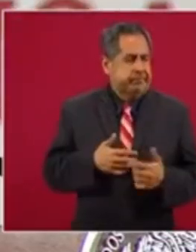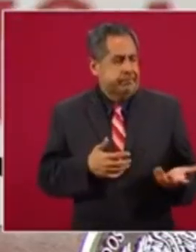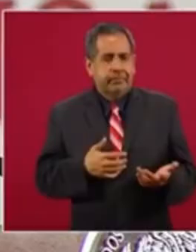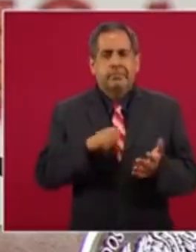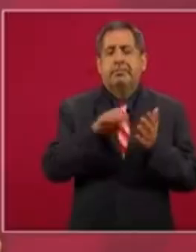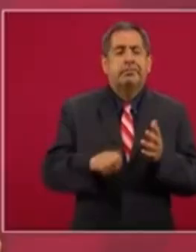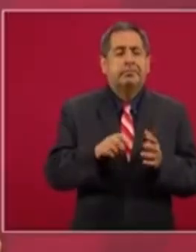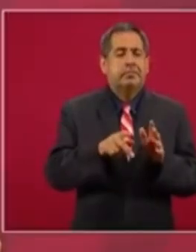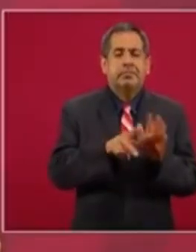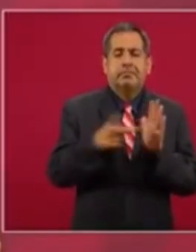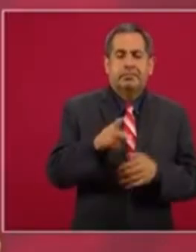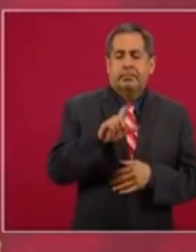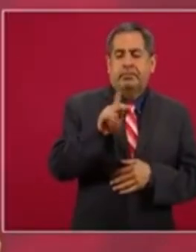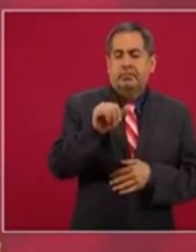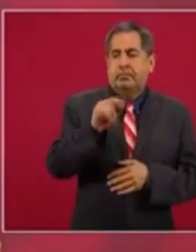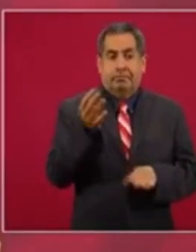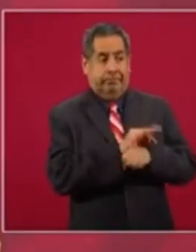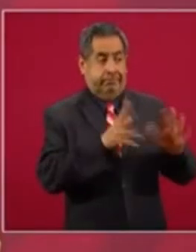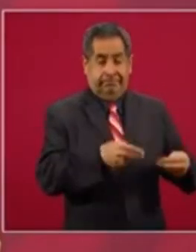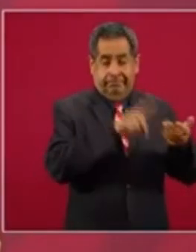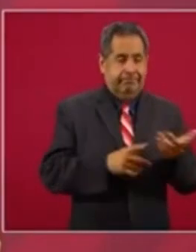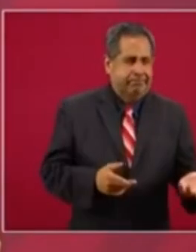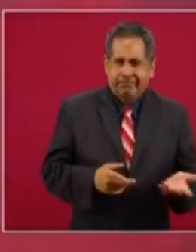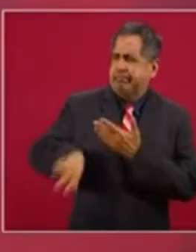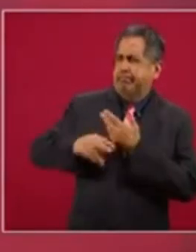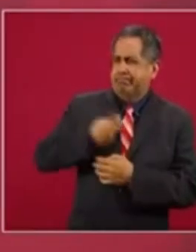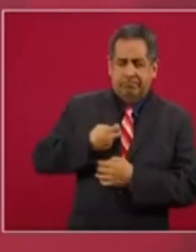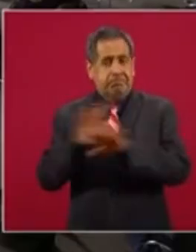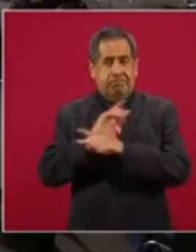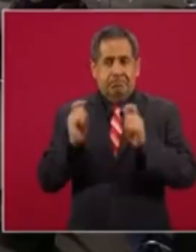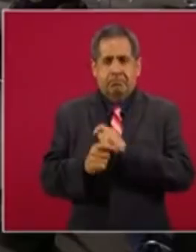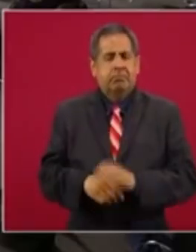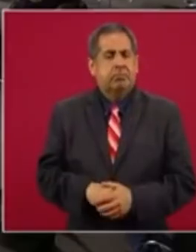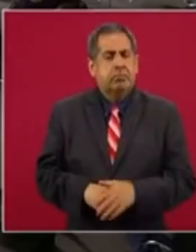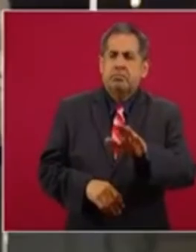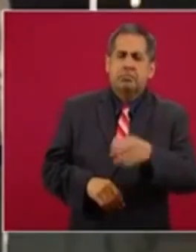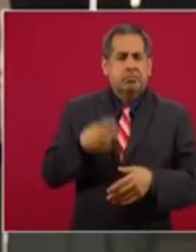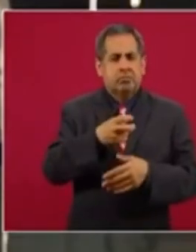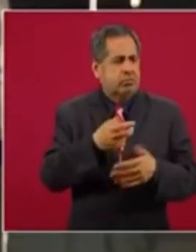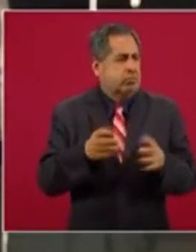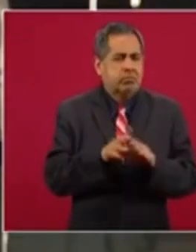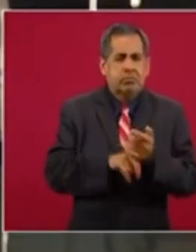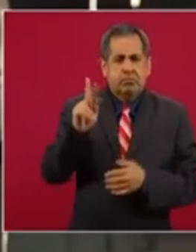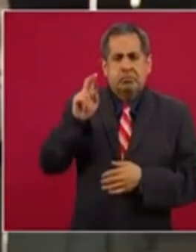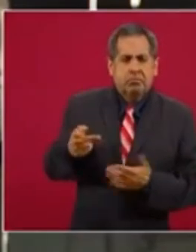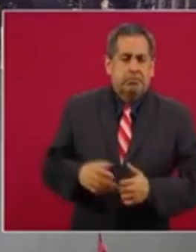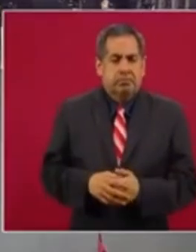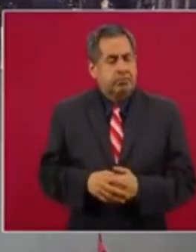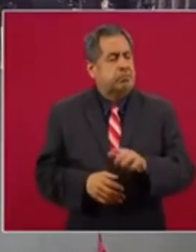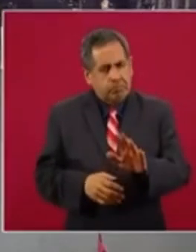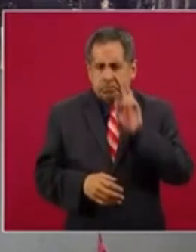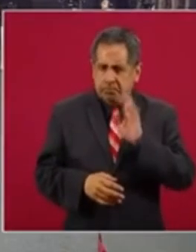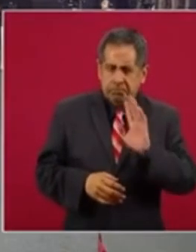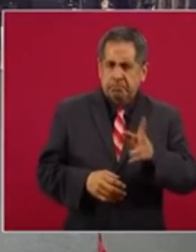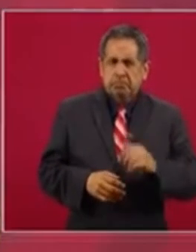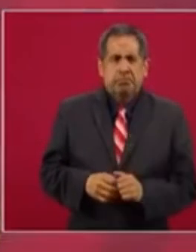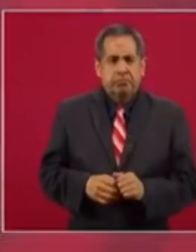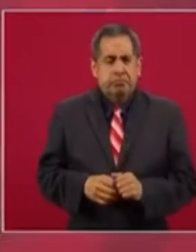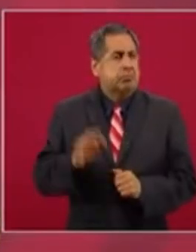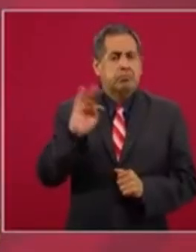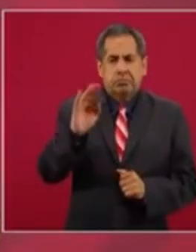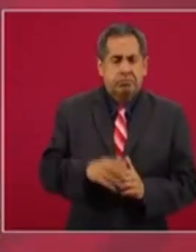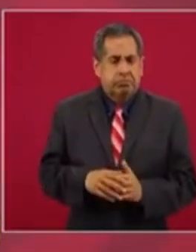periódico español, ¿no?, que defiende estas empresas, nos ataca un día sí y el otro también. Con la suspensión de este decreto, ¿cuál sería el plan? Vamos a ver si